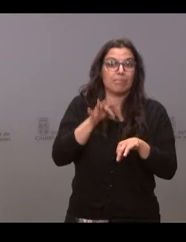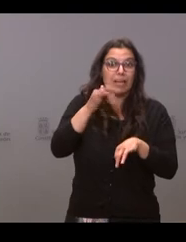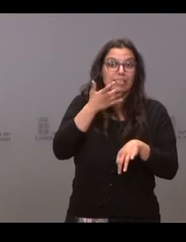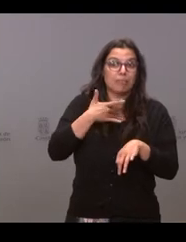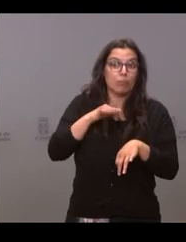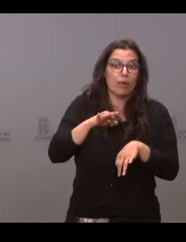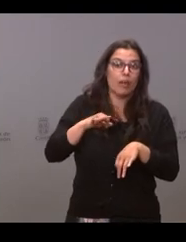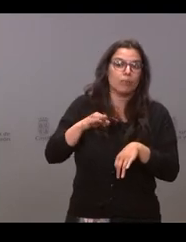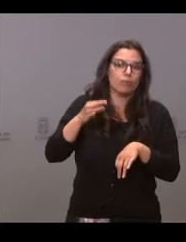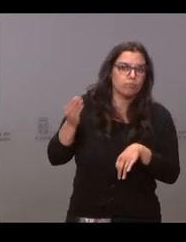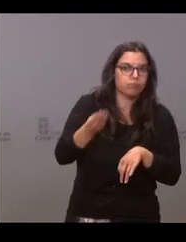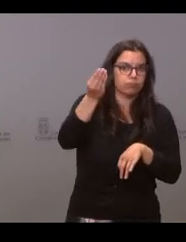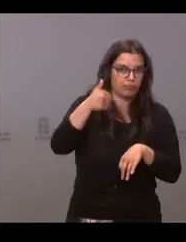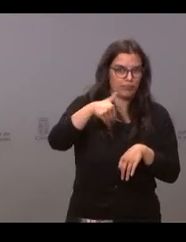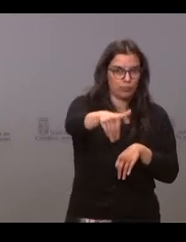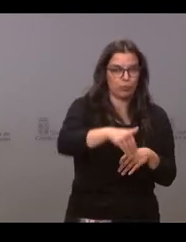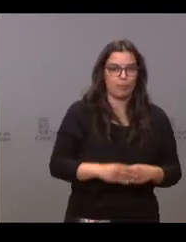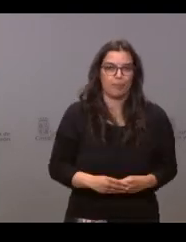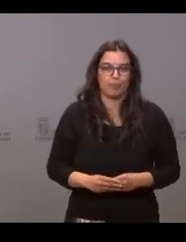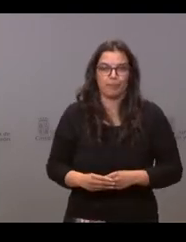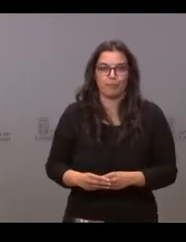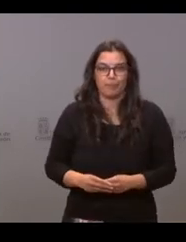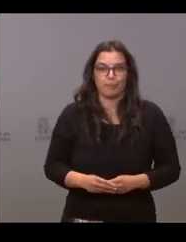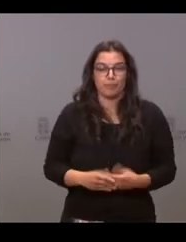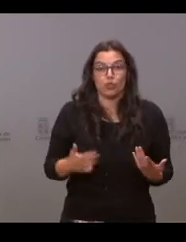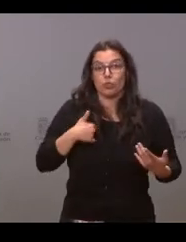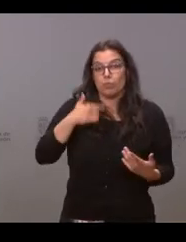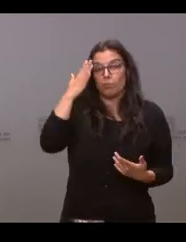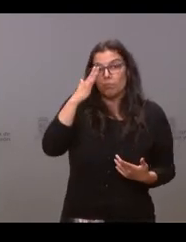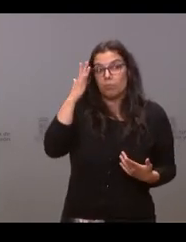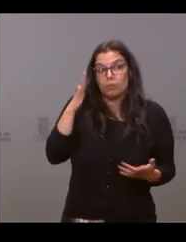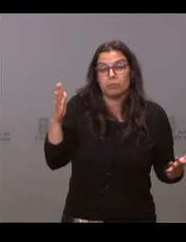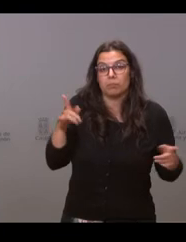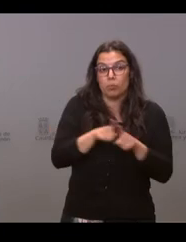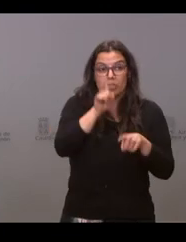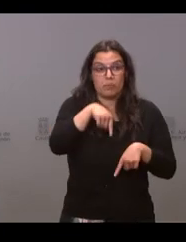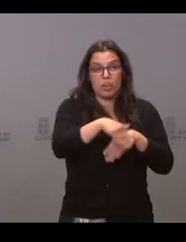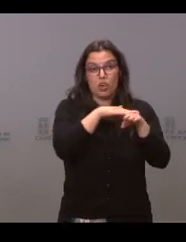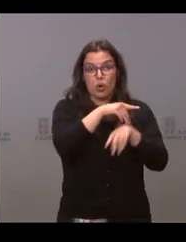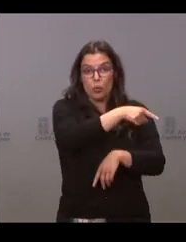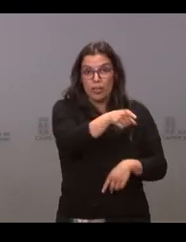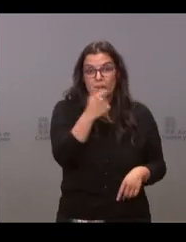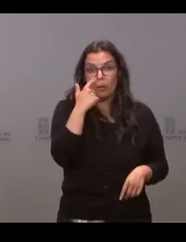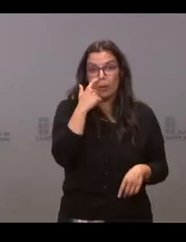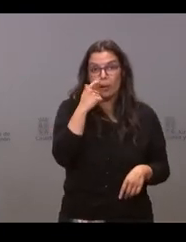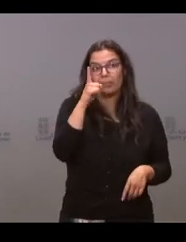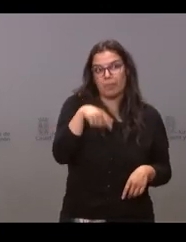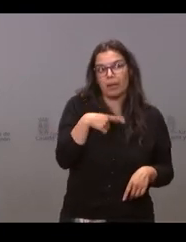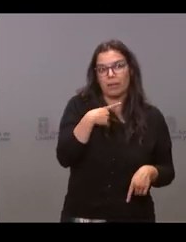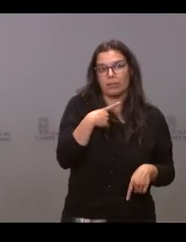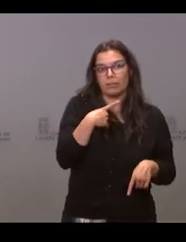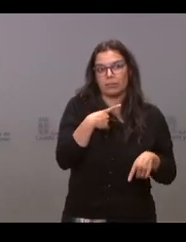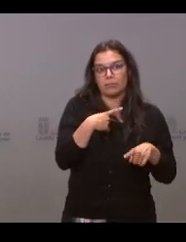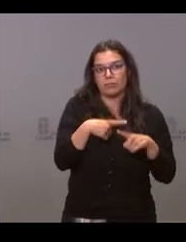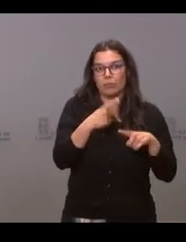continuar por un rato supongo que como el gobierno también que también se ha quedado en esa parte de algún pelo en la gatera